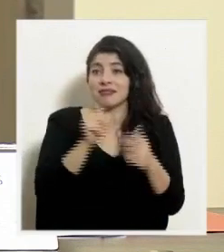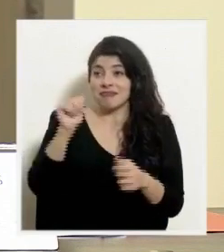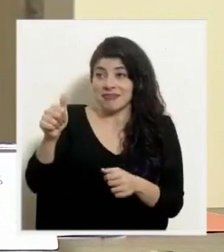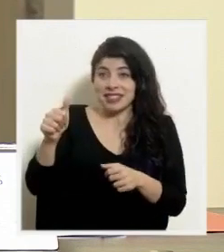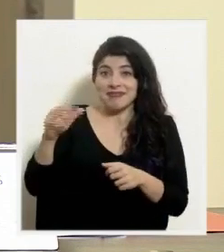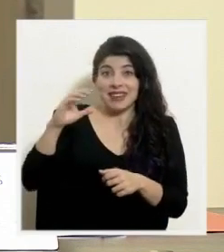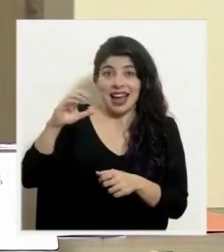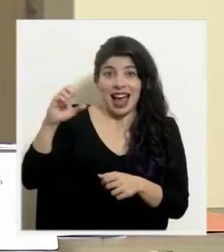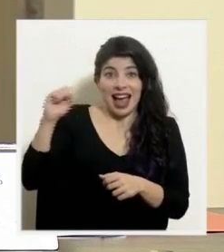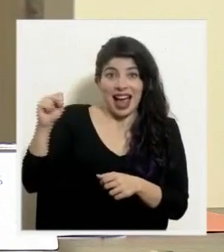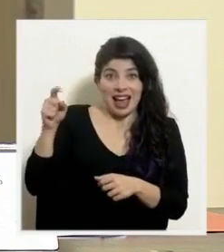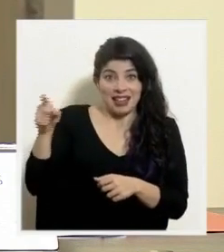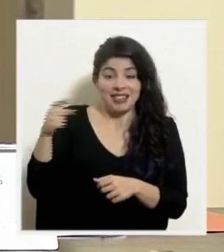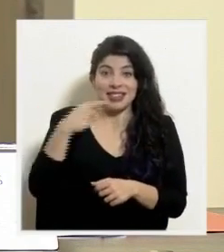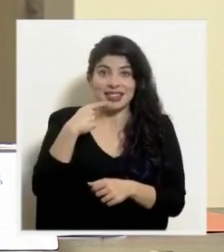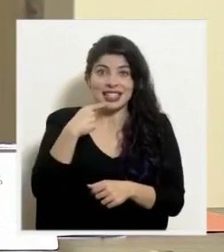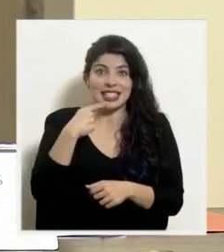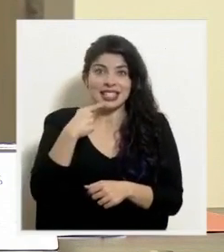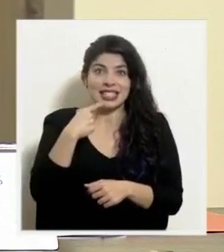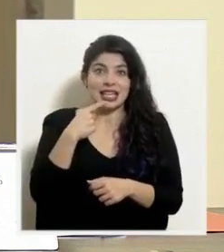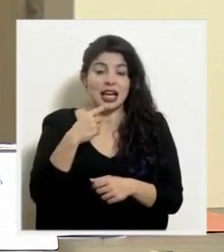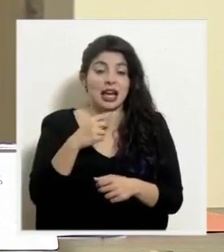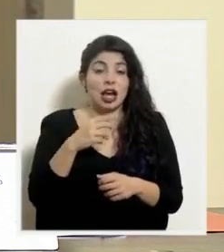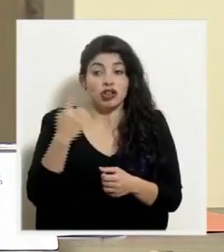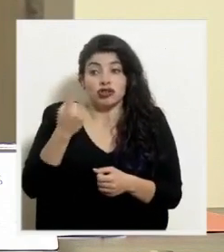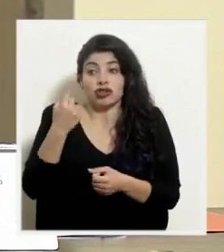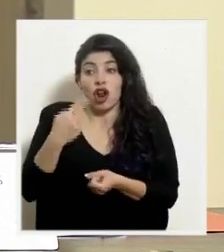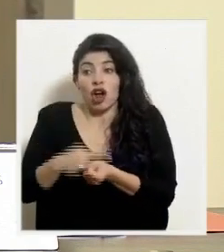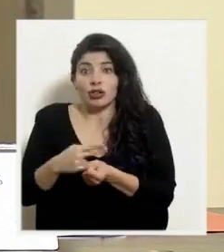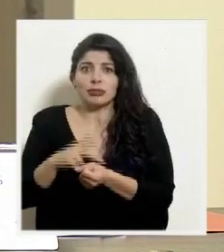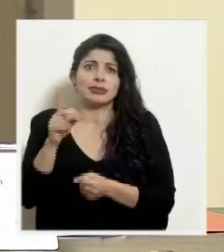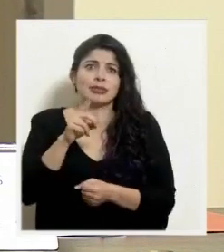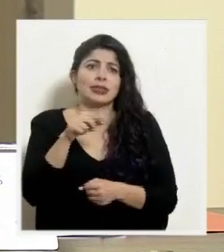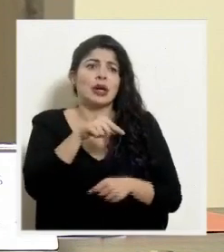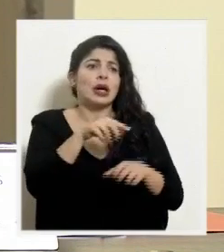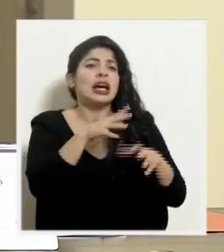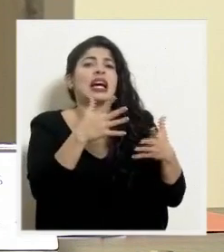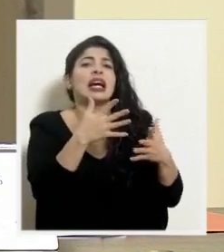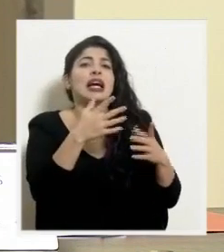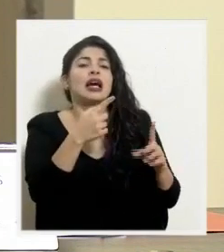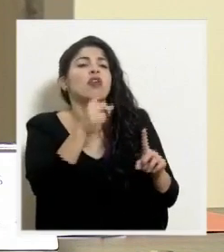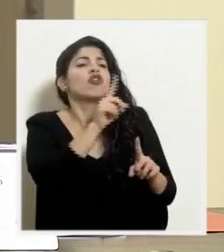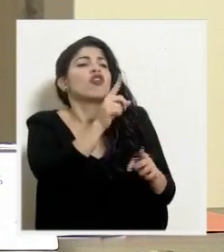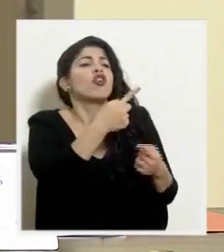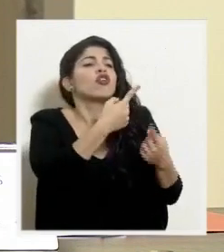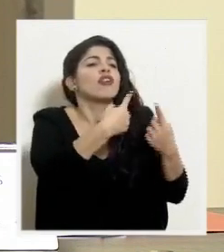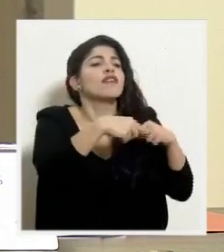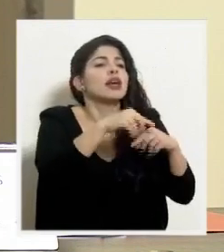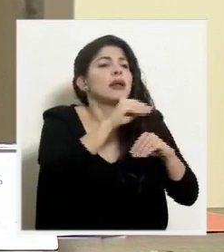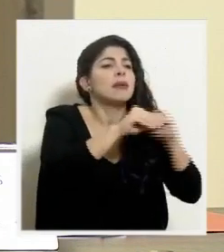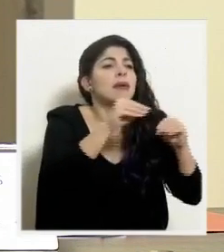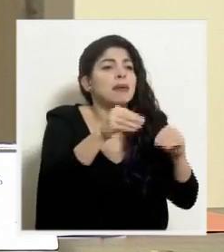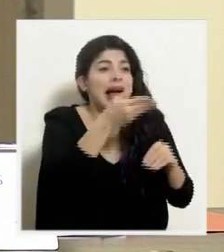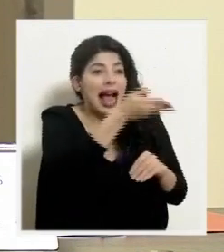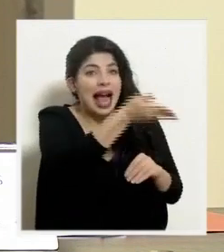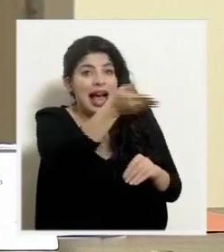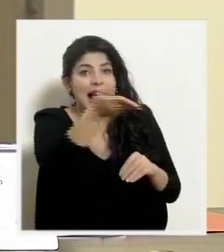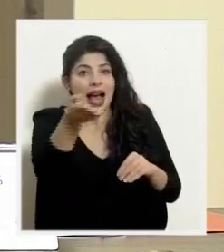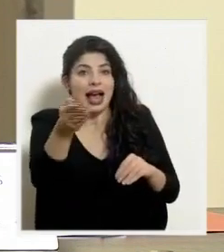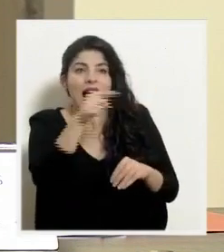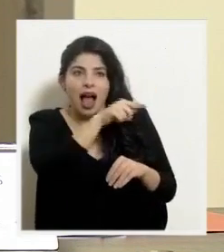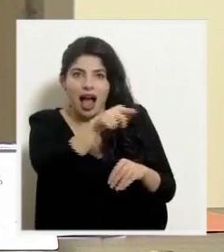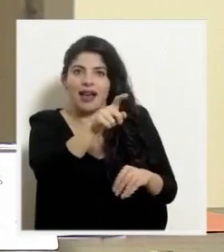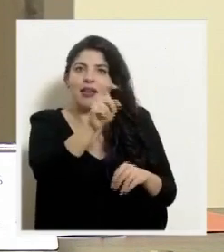de la Caja, de la respuesta dentro de los hospitales, y que tienen que ver con el punto de origen de la transmisión, que es donde